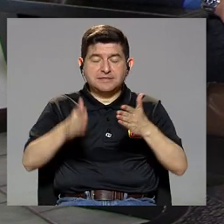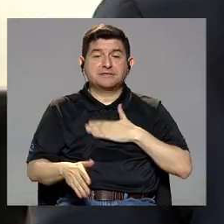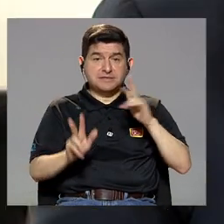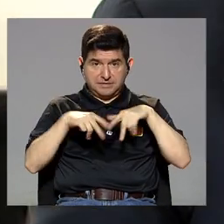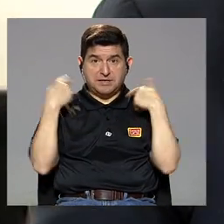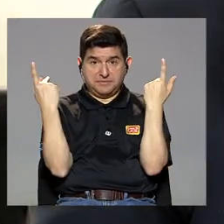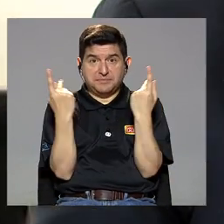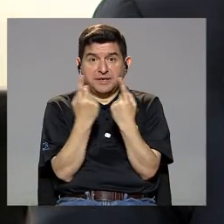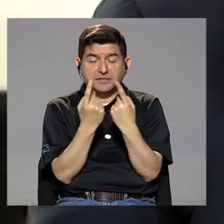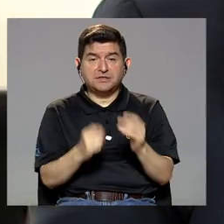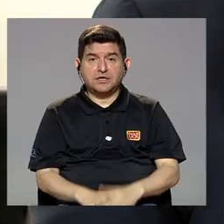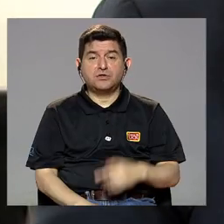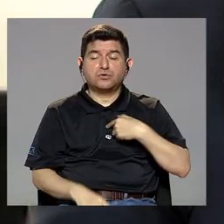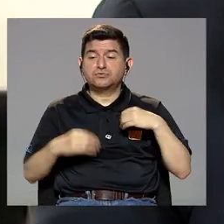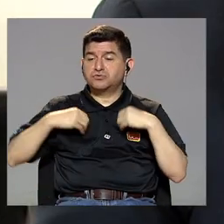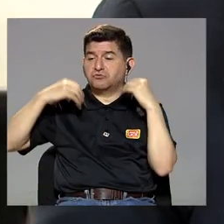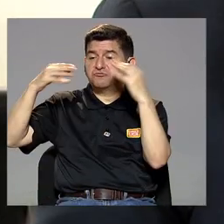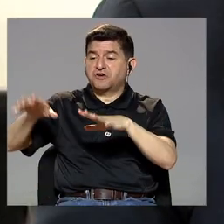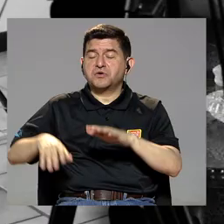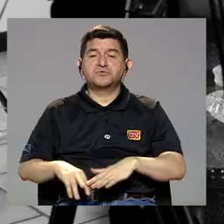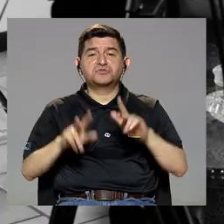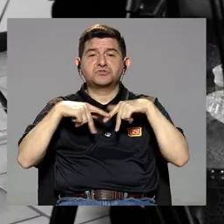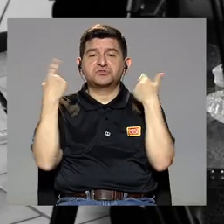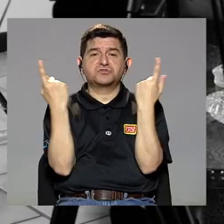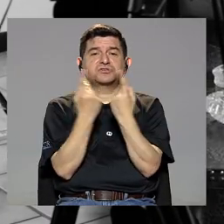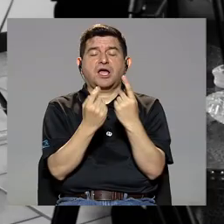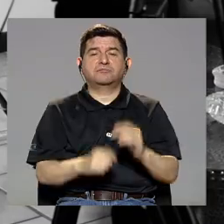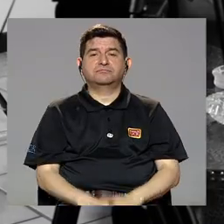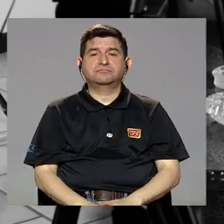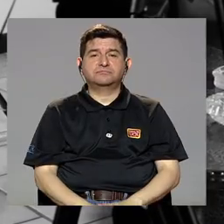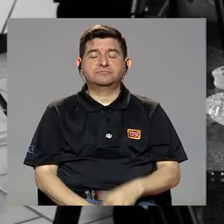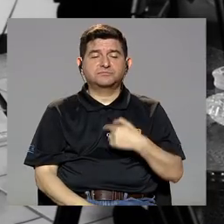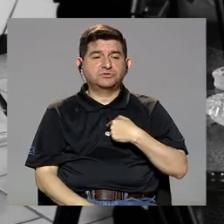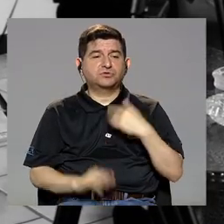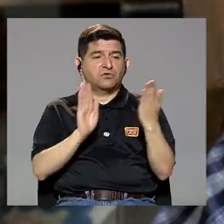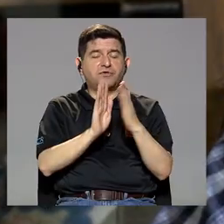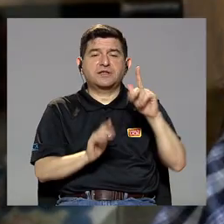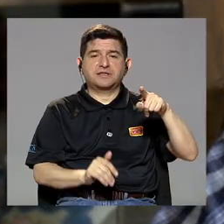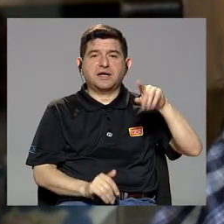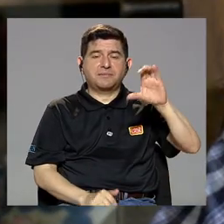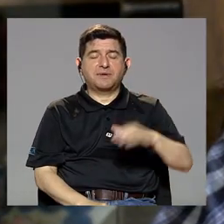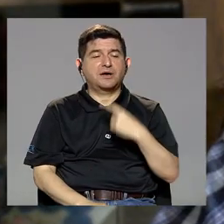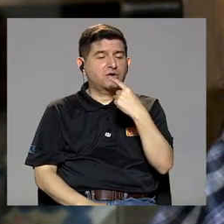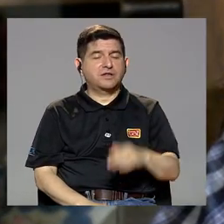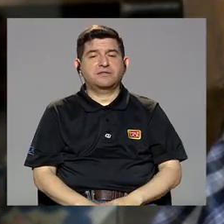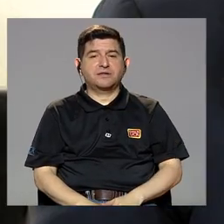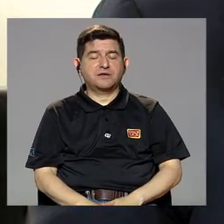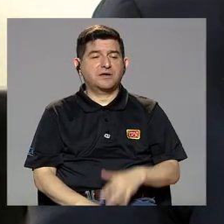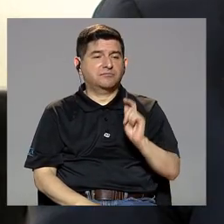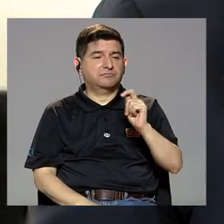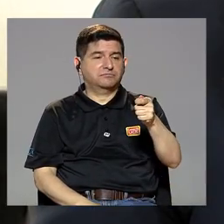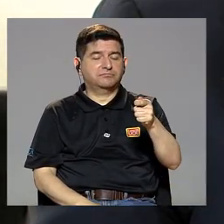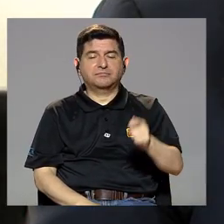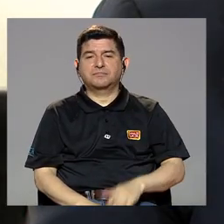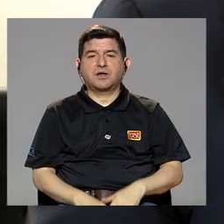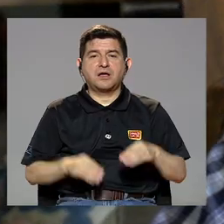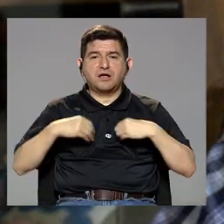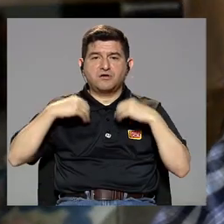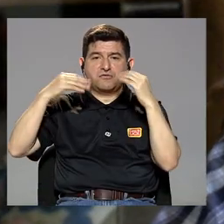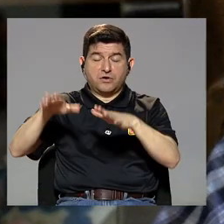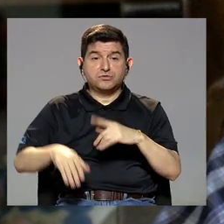yo renuncié al partido se llega de opaco instala la renuncia se le deja un